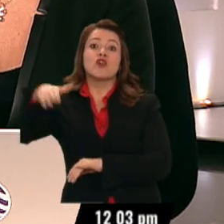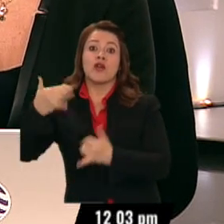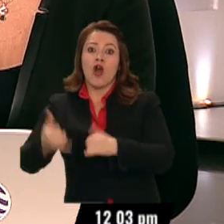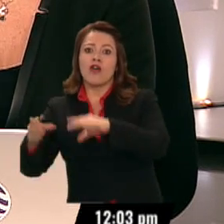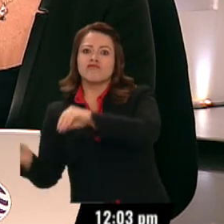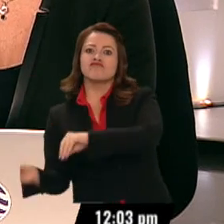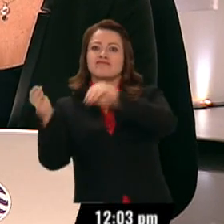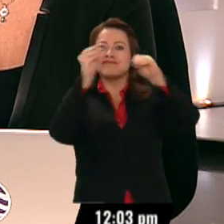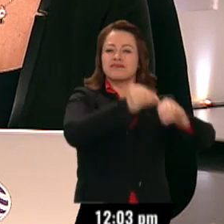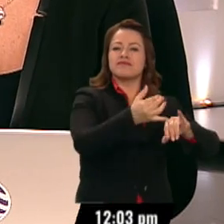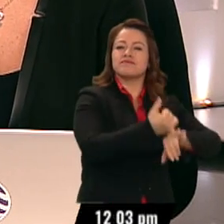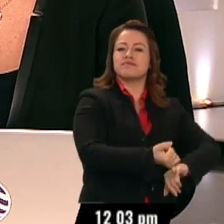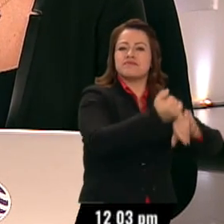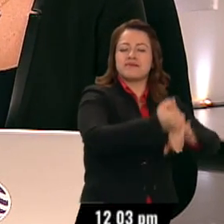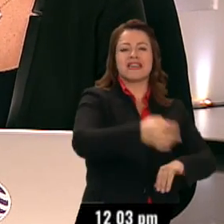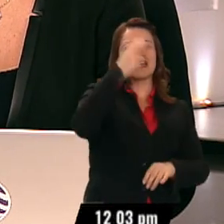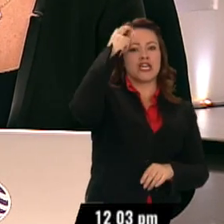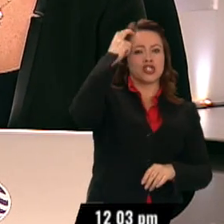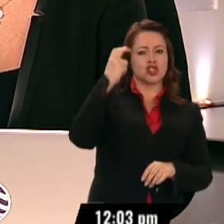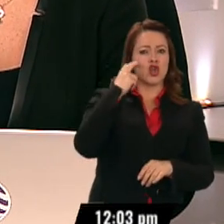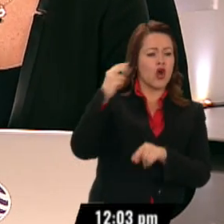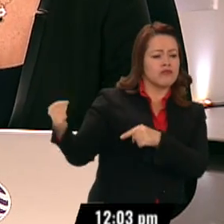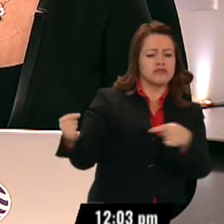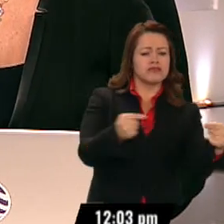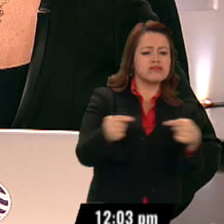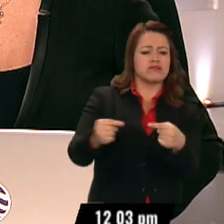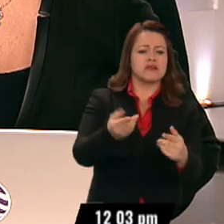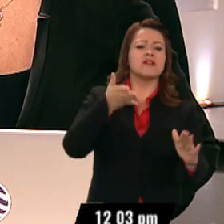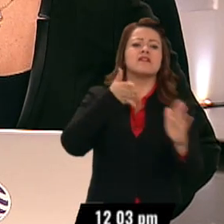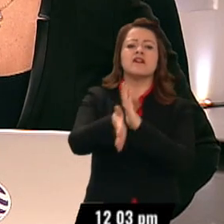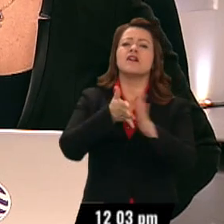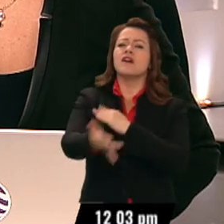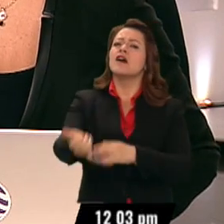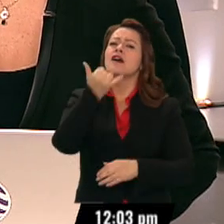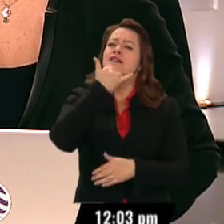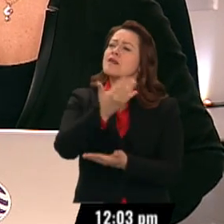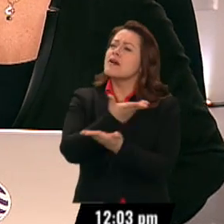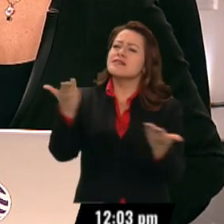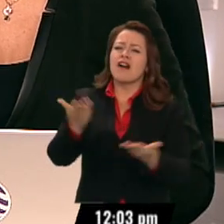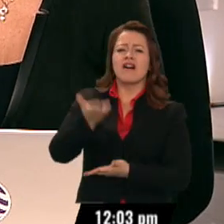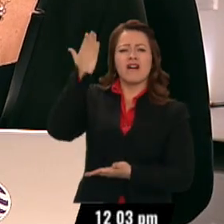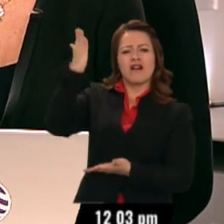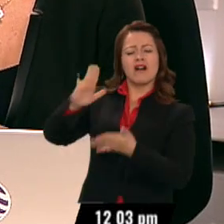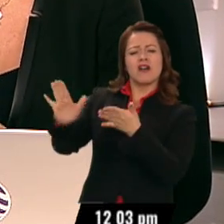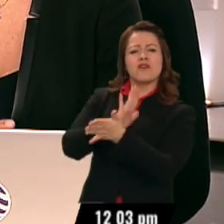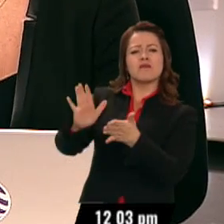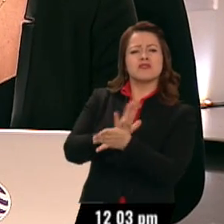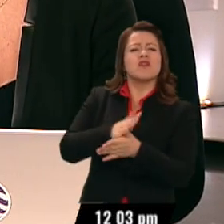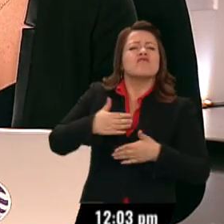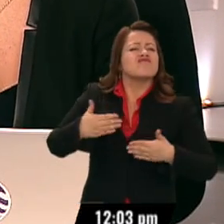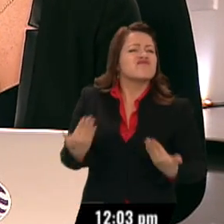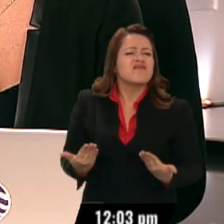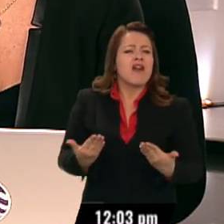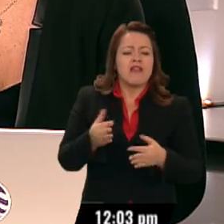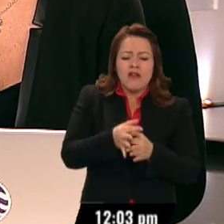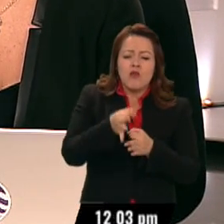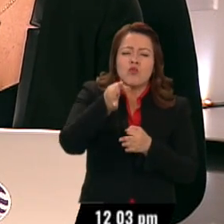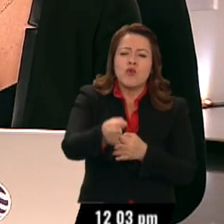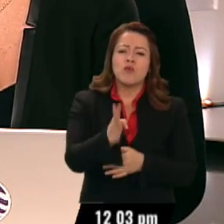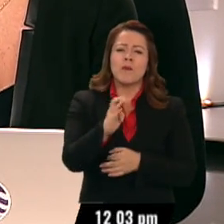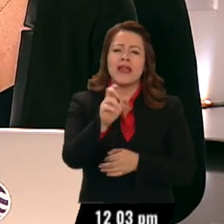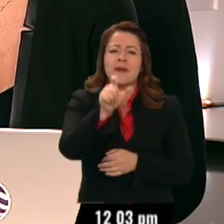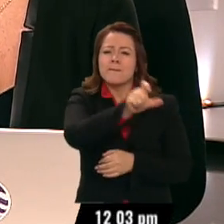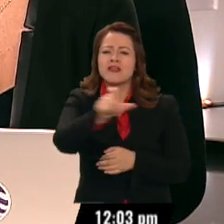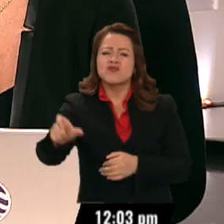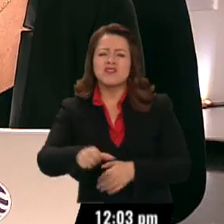territorio pertenece al Chocó. Yamit Rojas se encuentra a esta hora en el norte de Bogotá. ¿Y qué otras cosas han pasado? A continuación